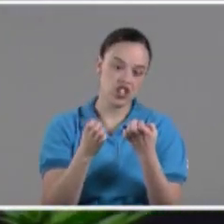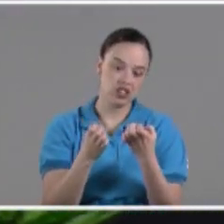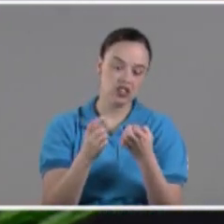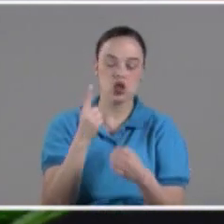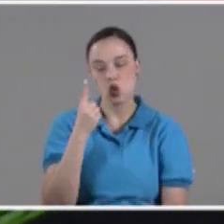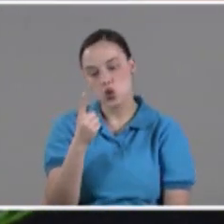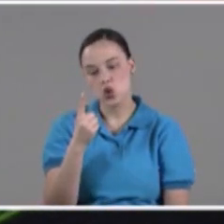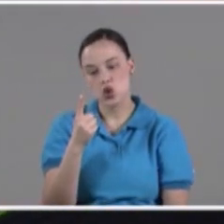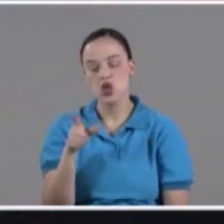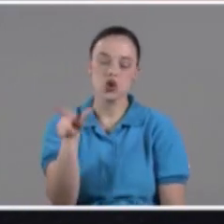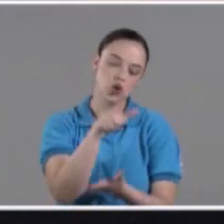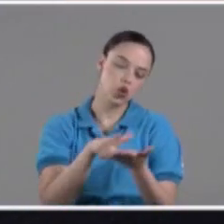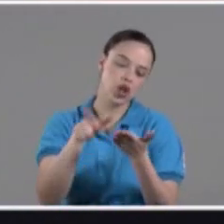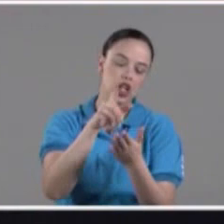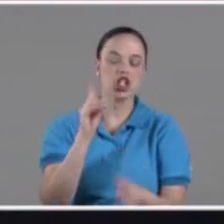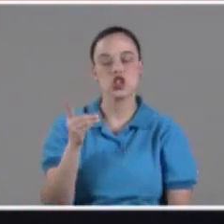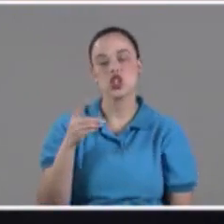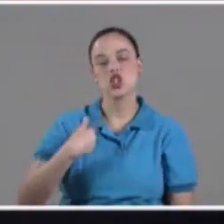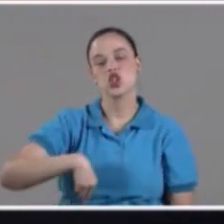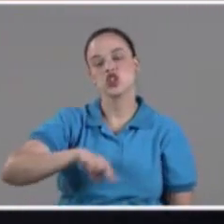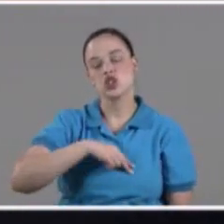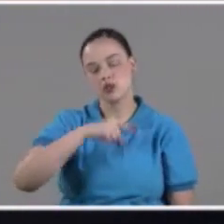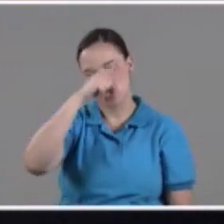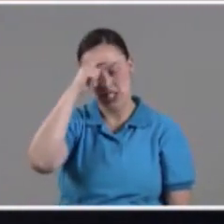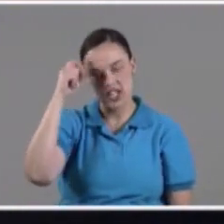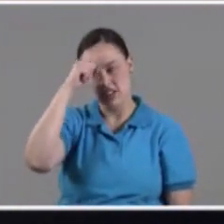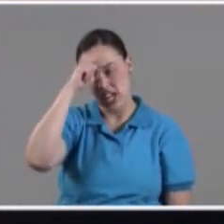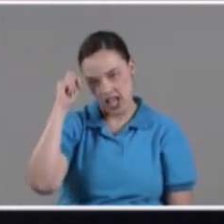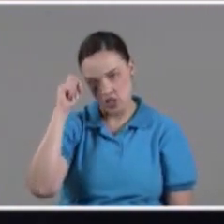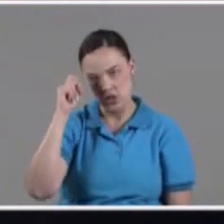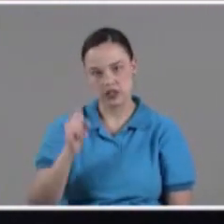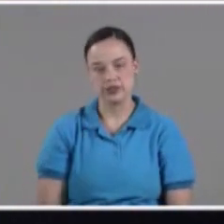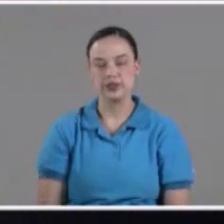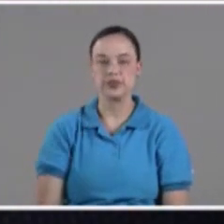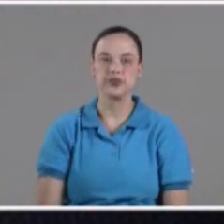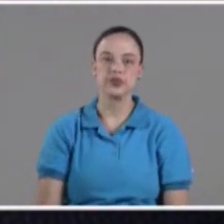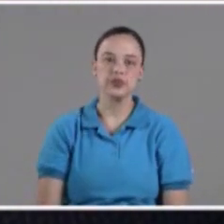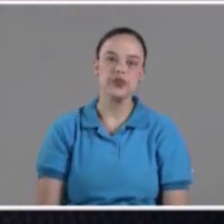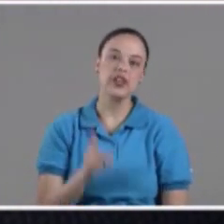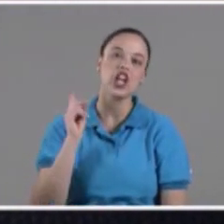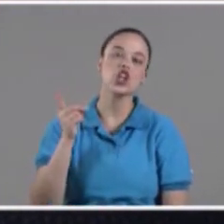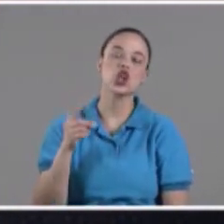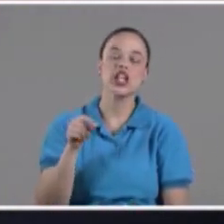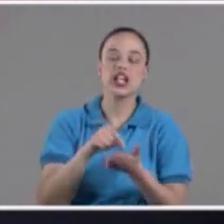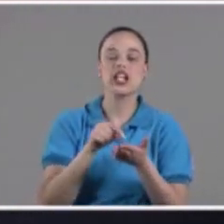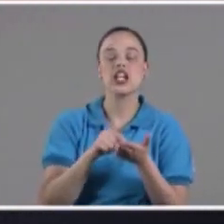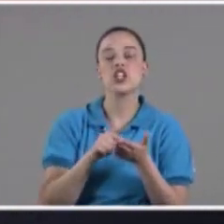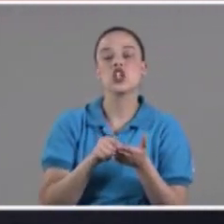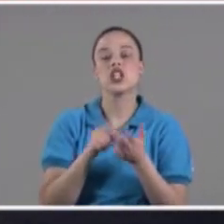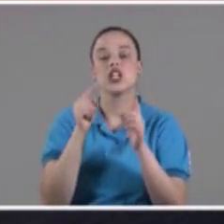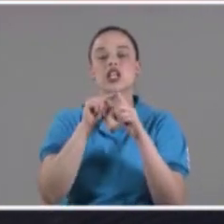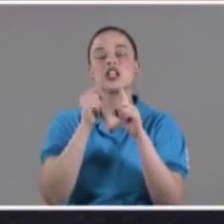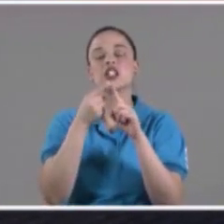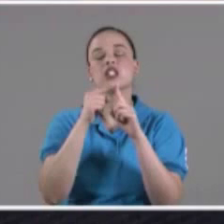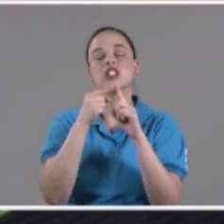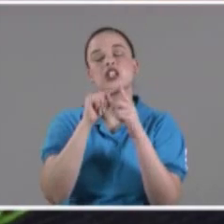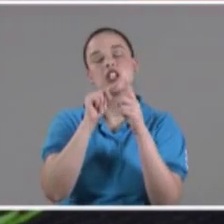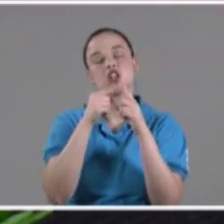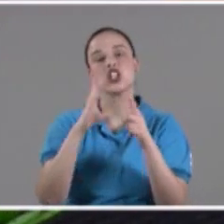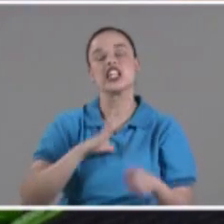una de las eras en donde nosotros vamos a ser trabajados en donde el grano de trigo tiene que caer